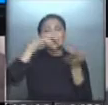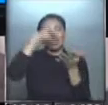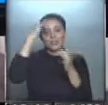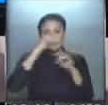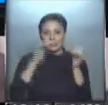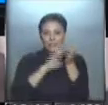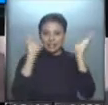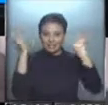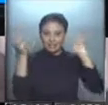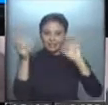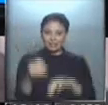servicio meteorológico nacional